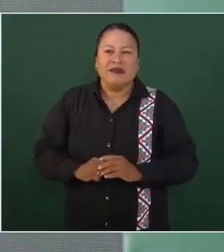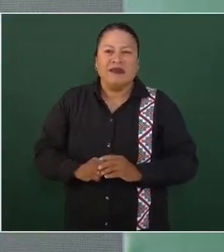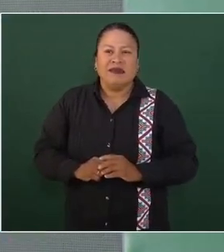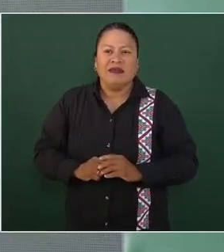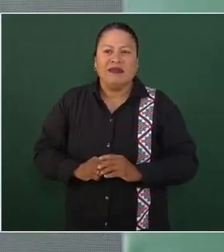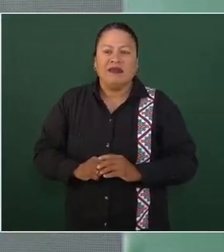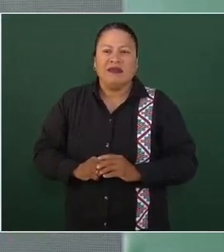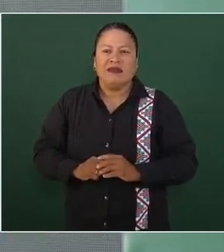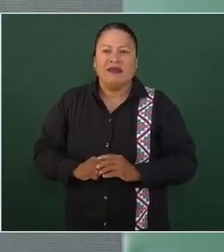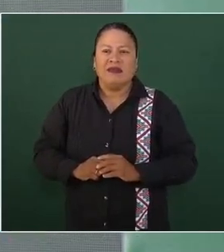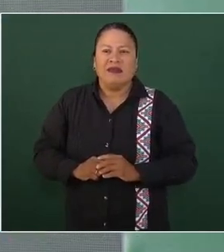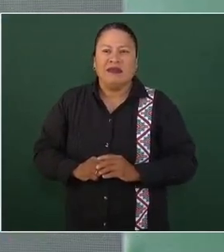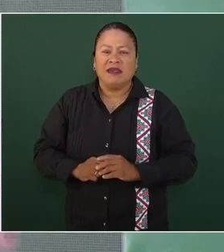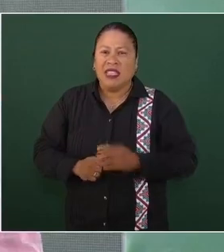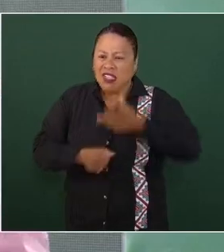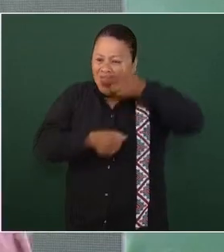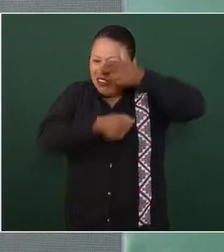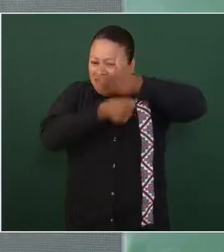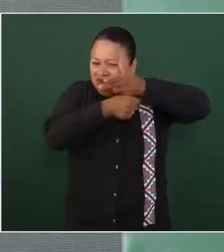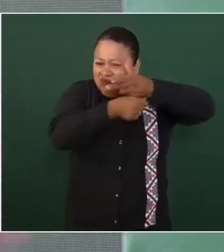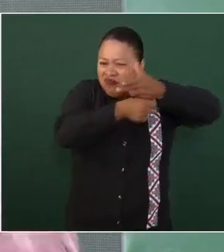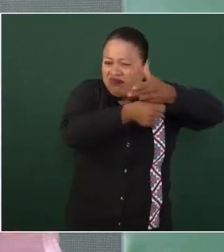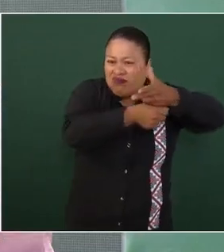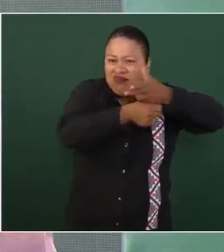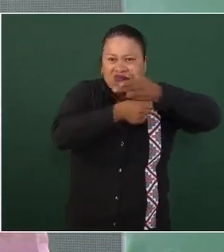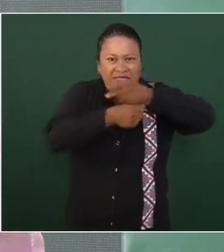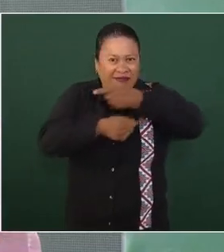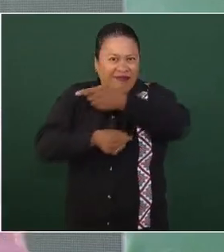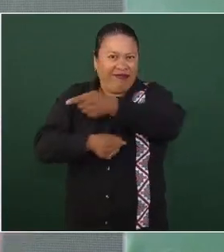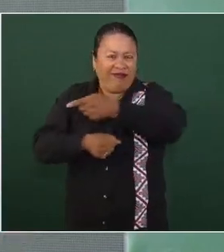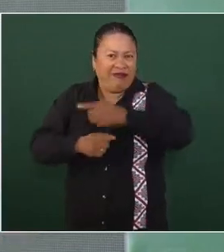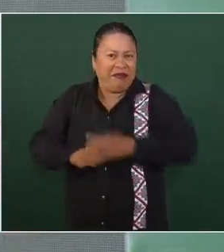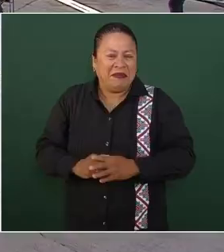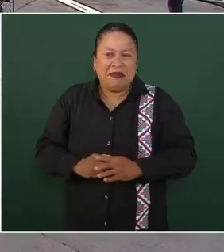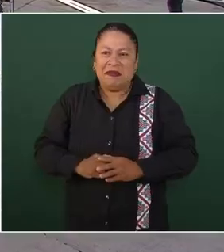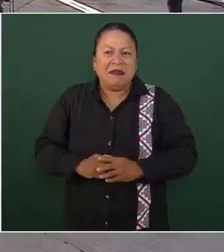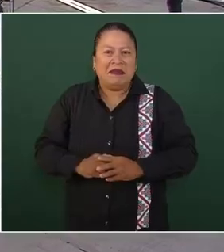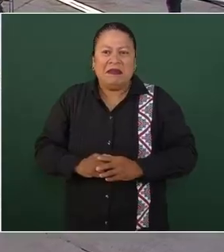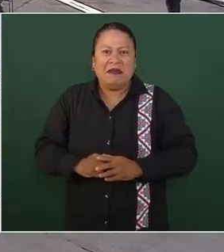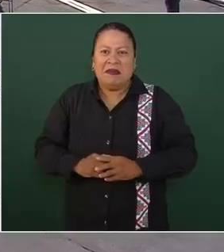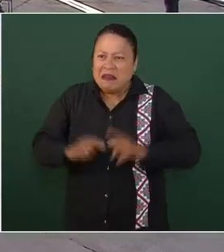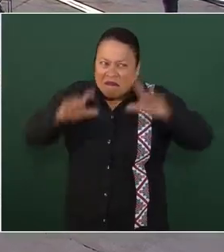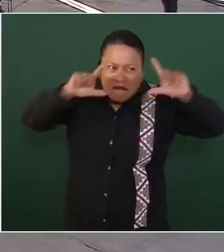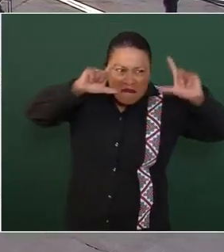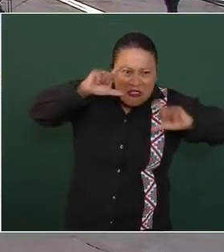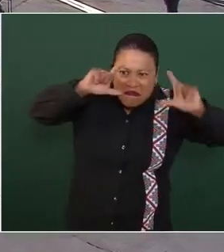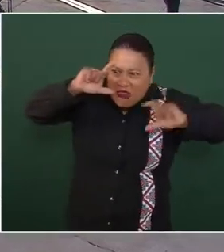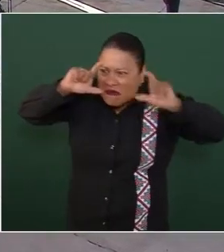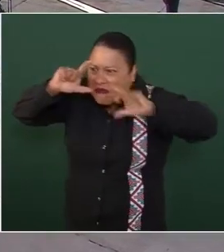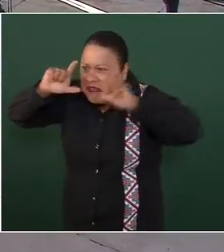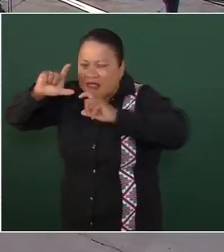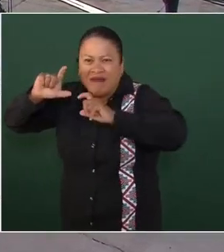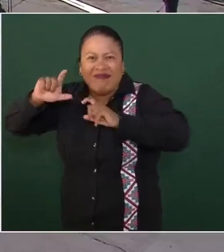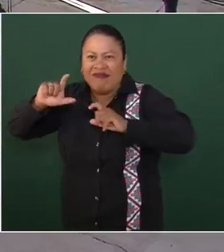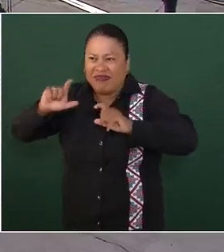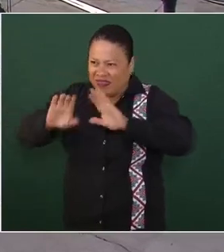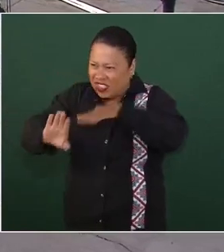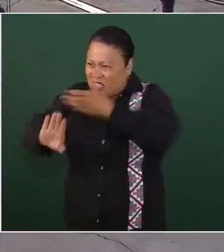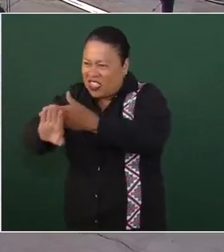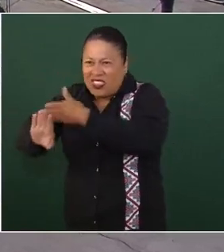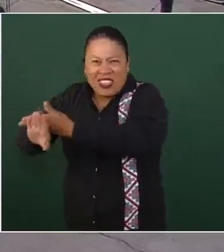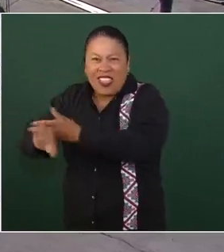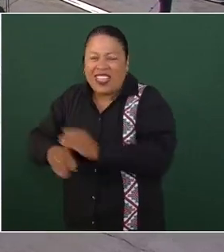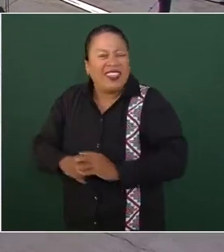con el camarógrafo ni el fotógrafo no está acá